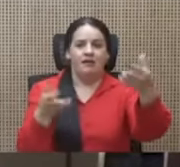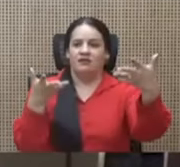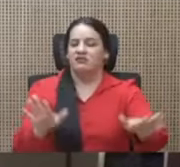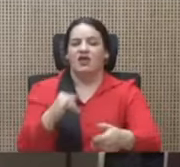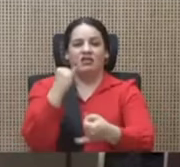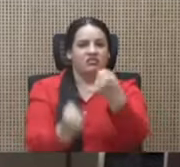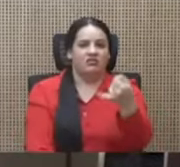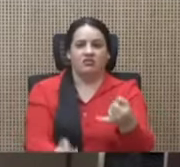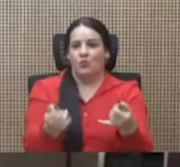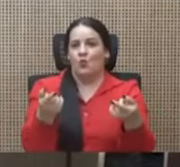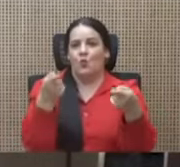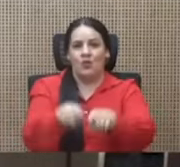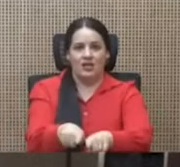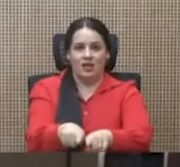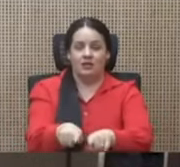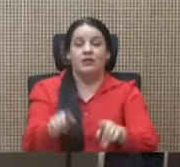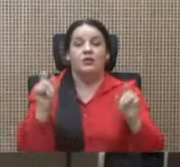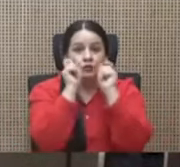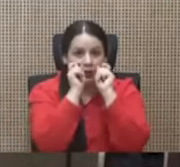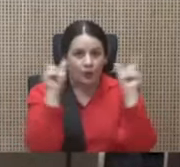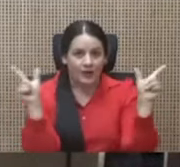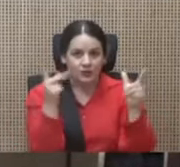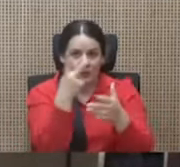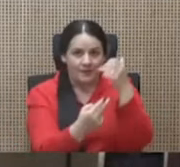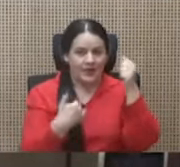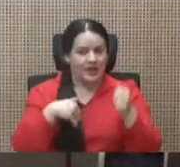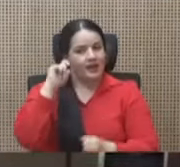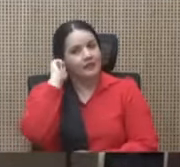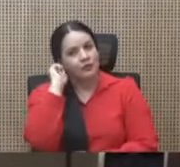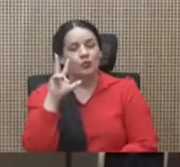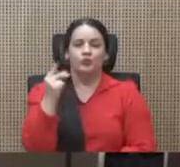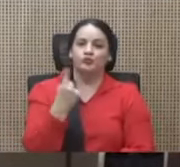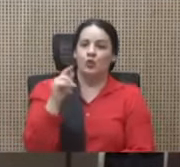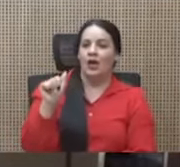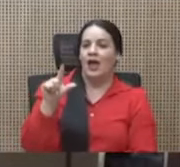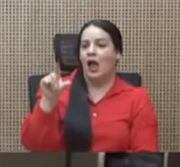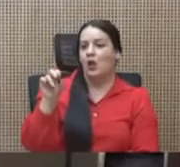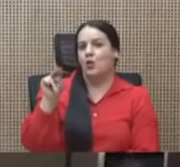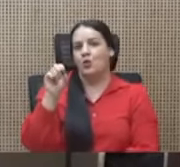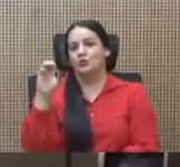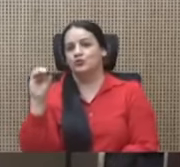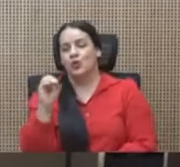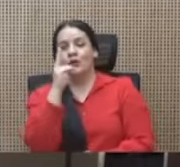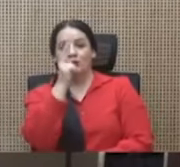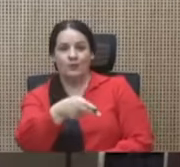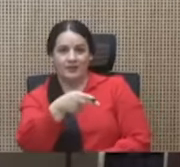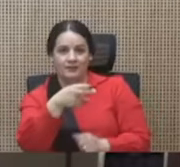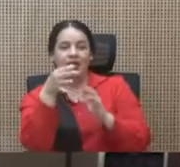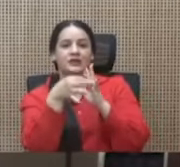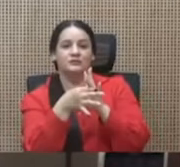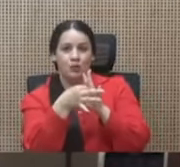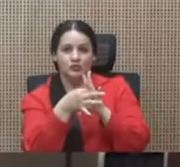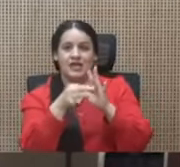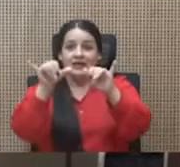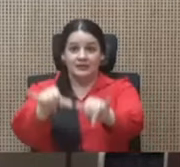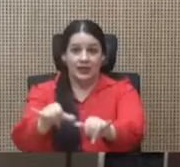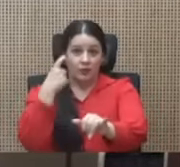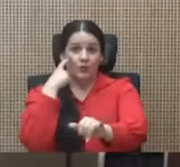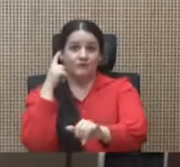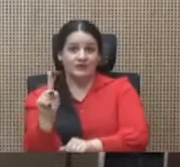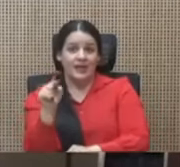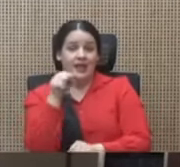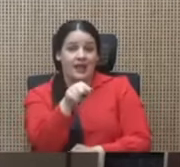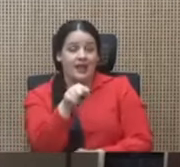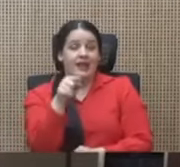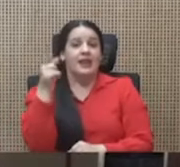el caso la sorpresa para la pareja no solo para Alonso sino también para su misma esposa fue que estando en la fiscalía la señora